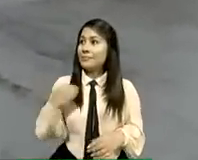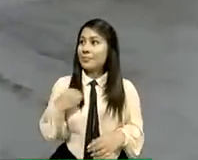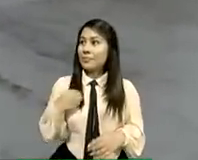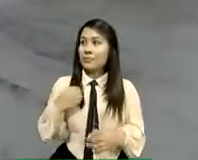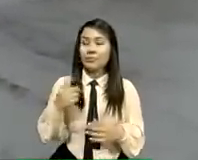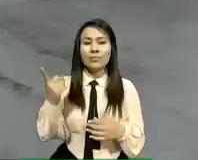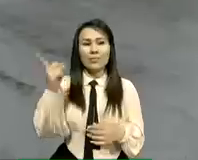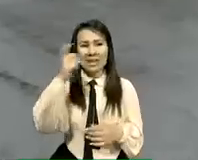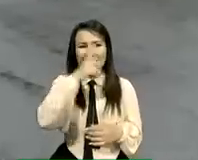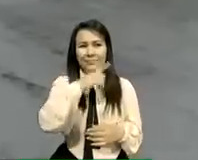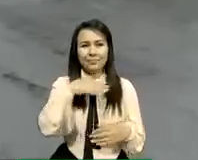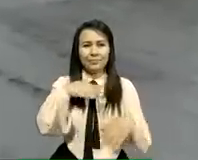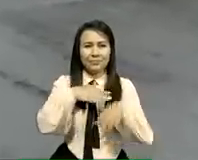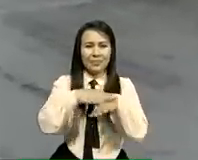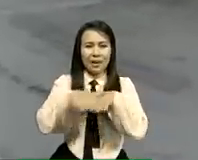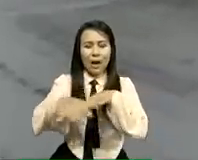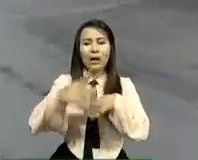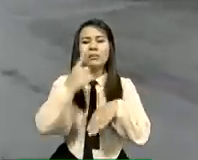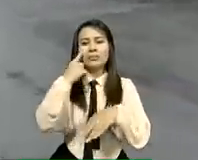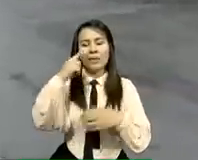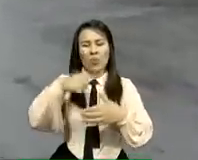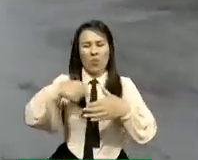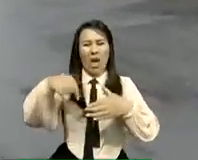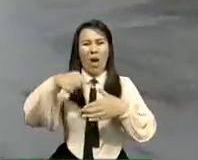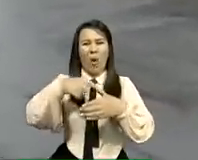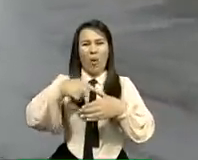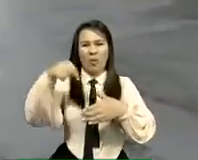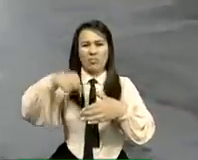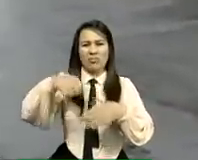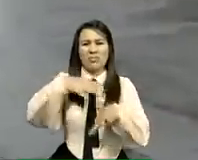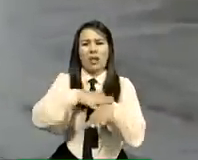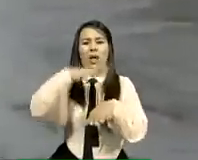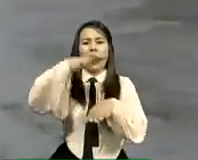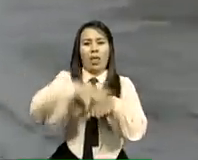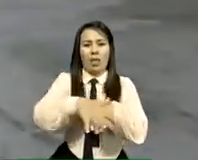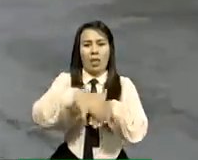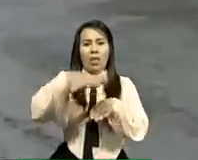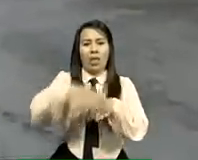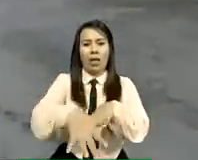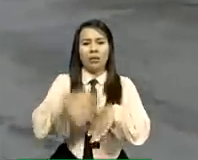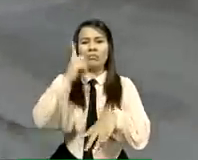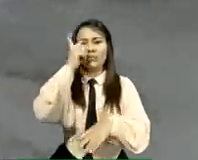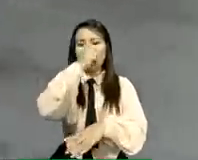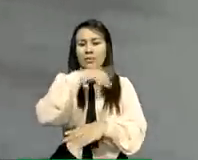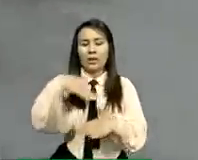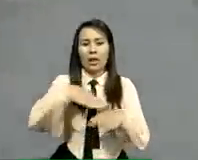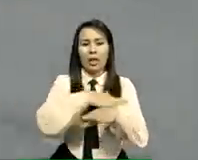conductores que circulan en sectores donde se está generando esta lluvia. Por ahí vemos, en